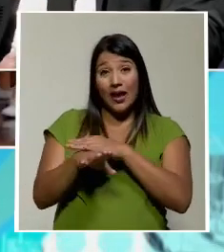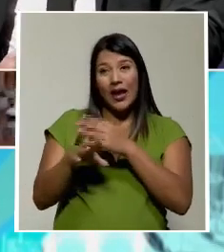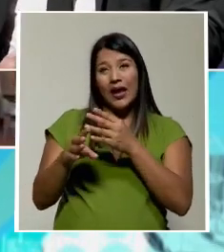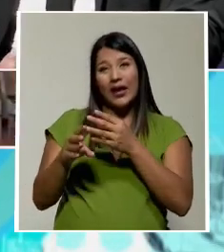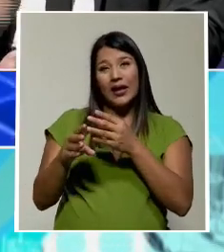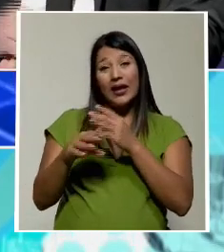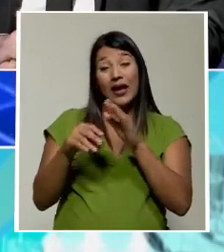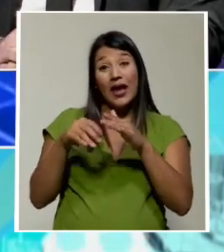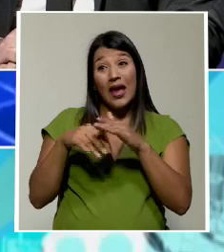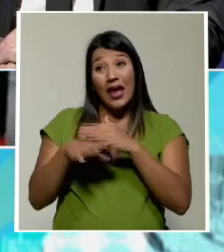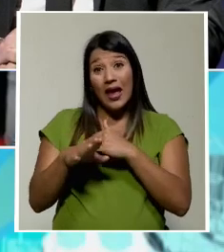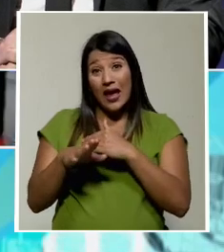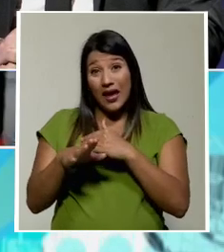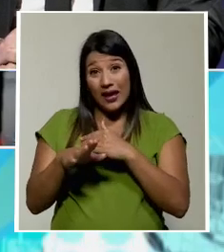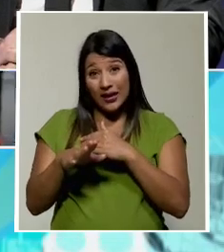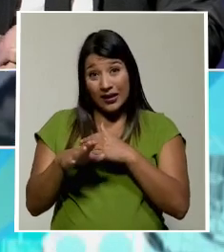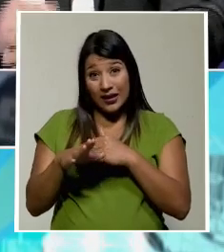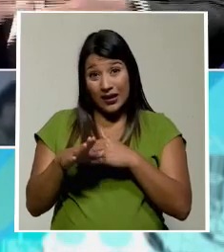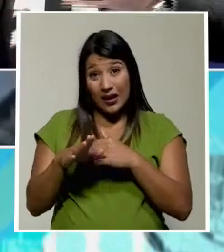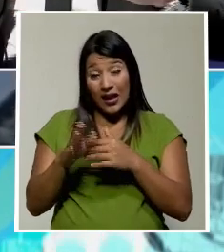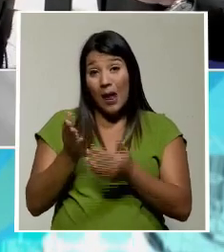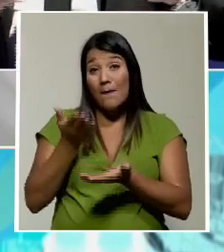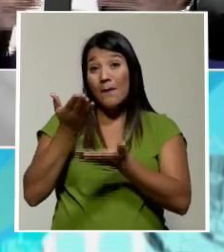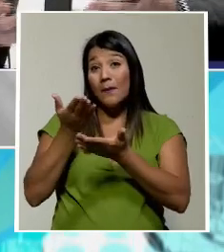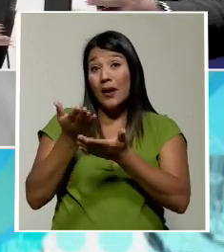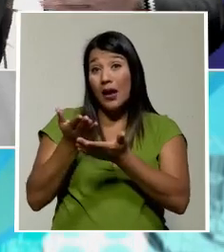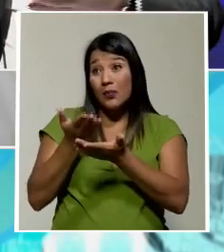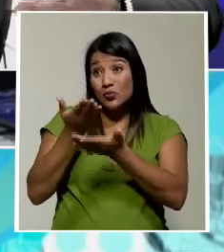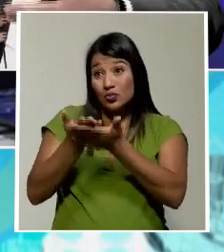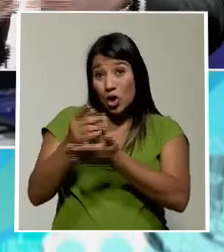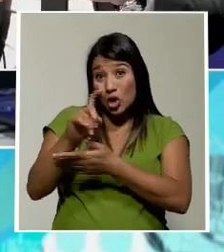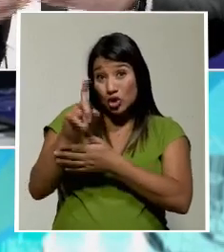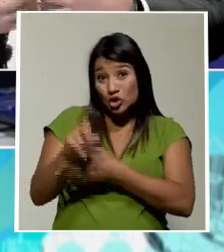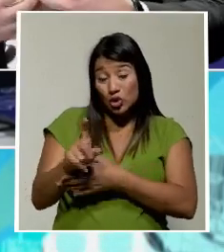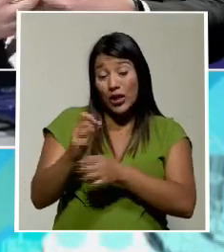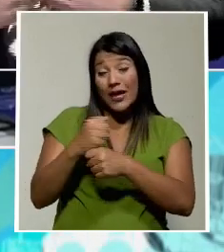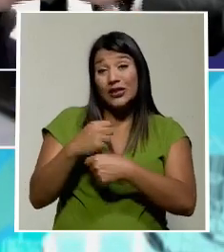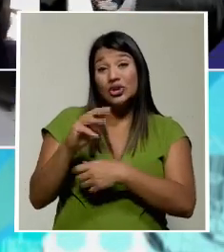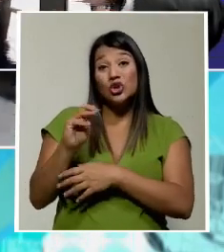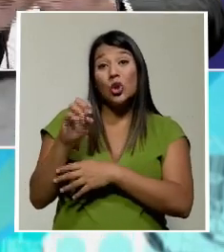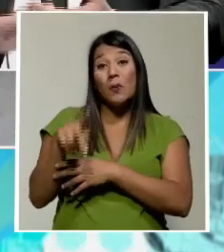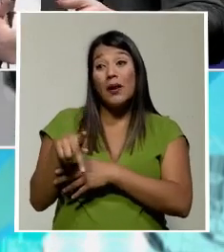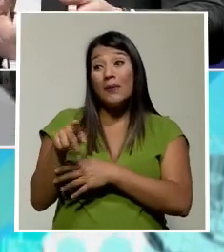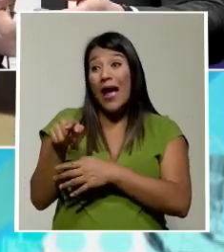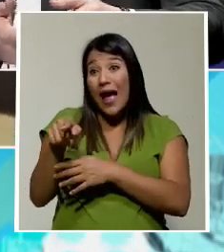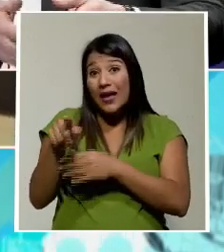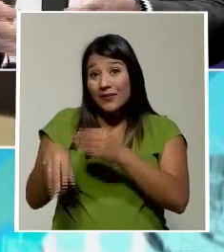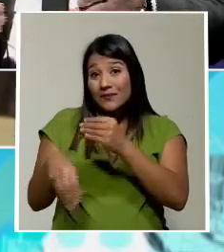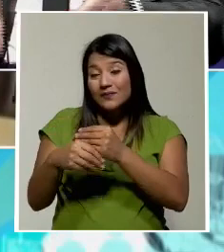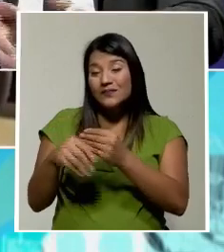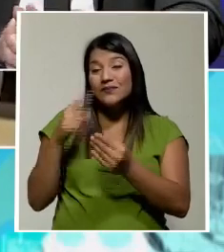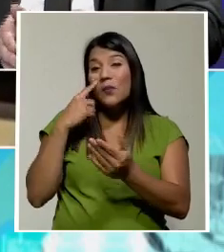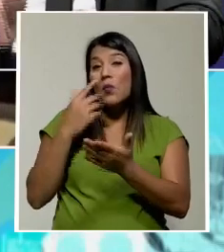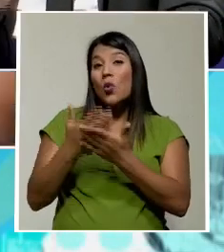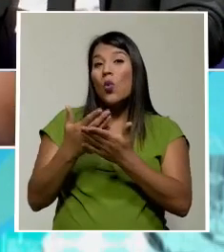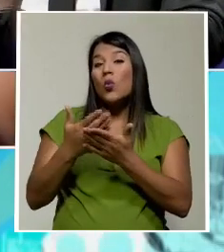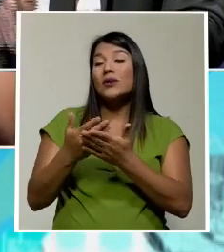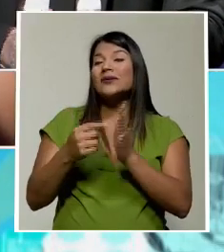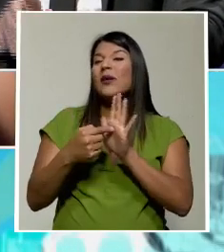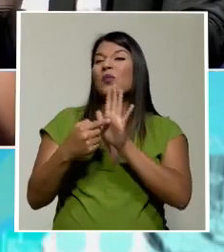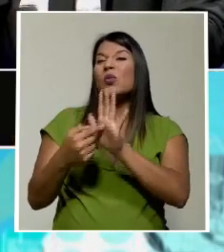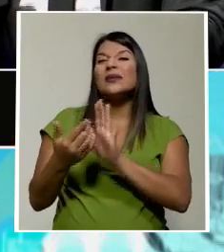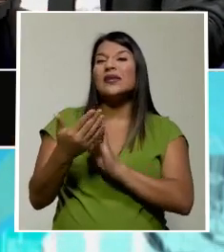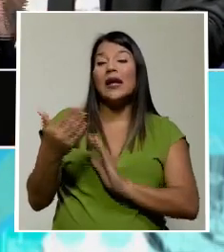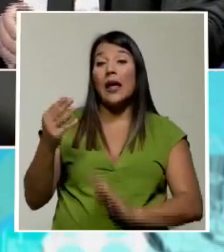bien en la apelación que hizo el Ministerio de Educación, ellos aportaron evidencia donde se demuestra que el Ministerio de Educación